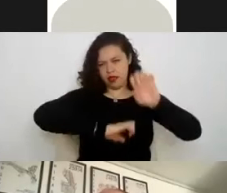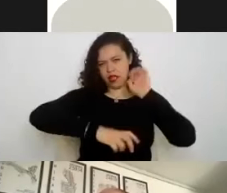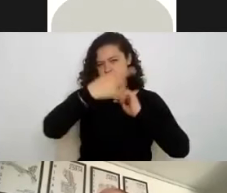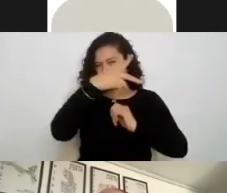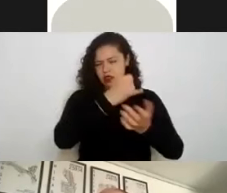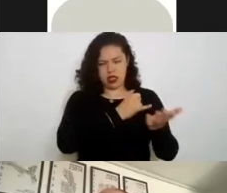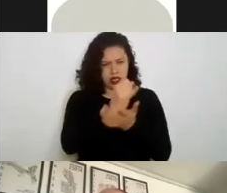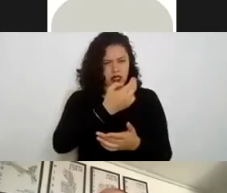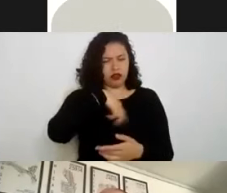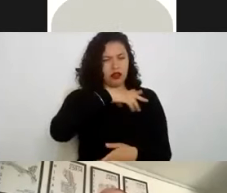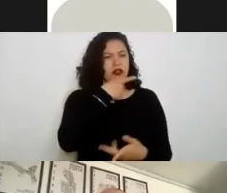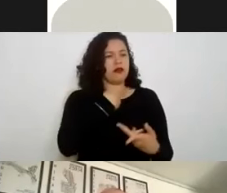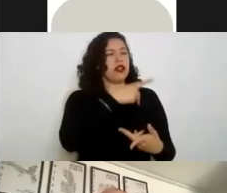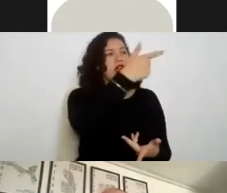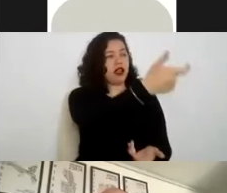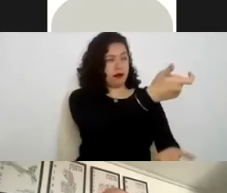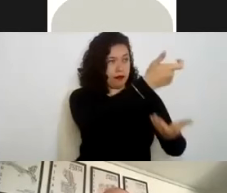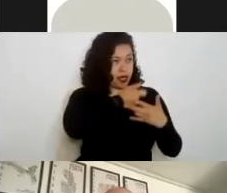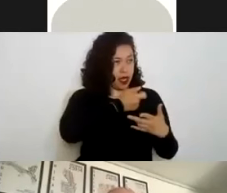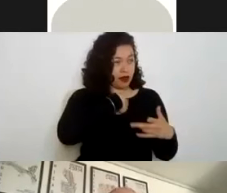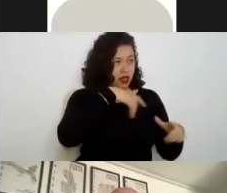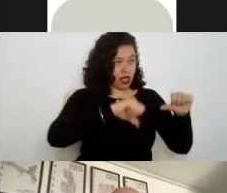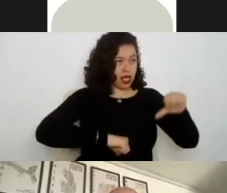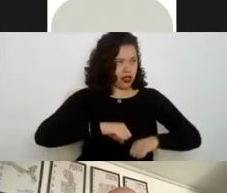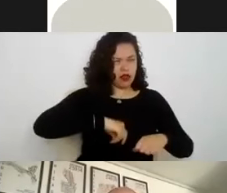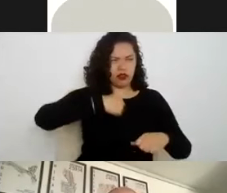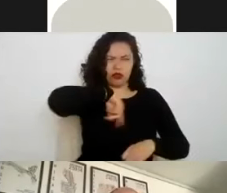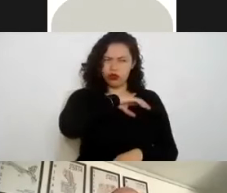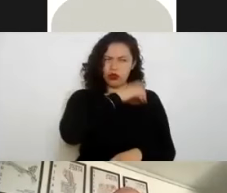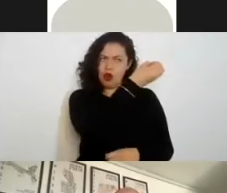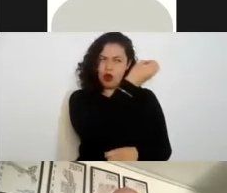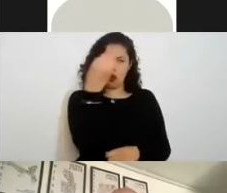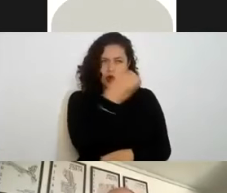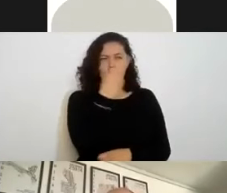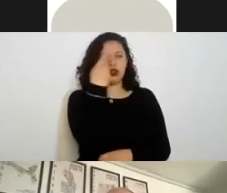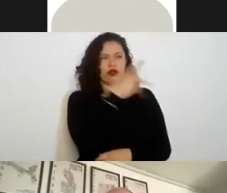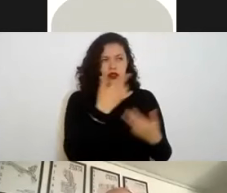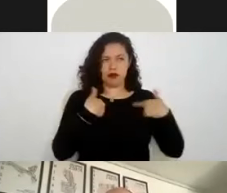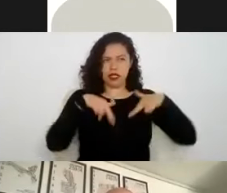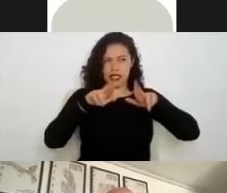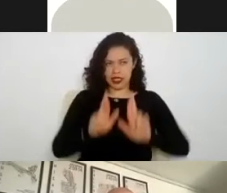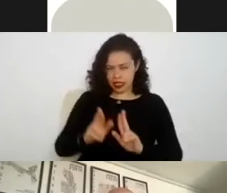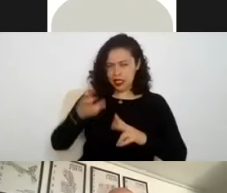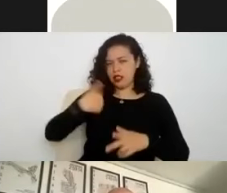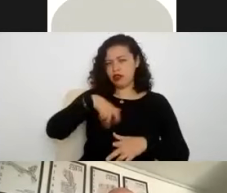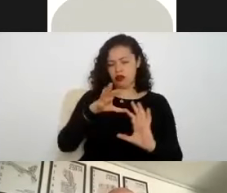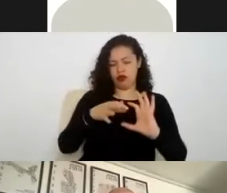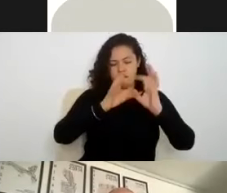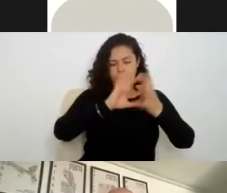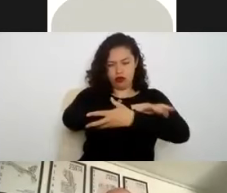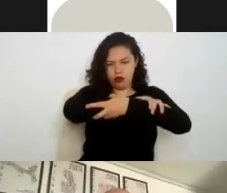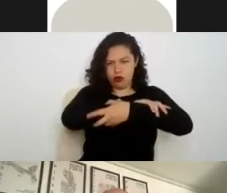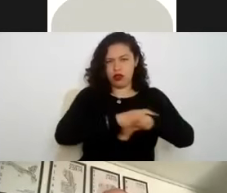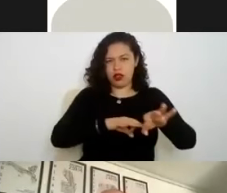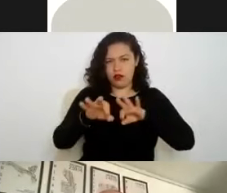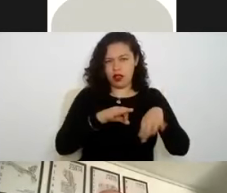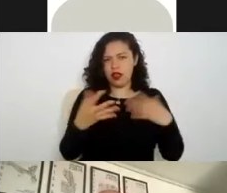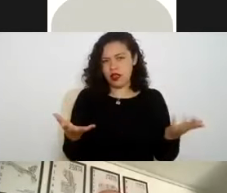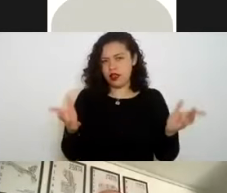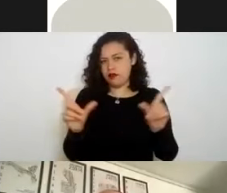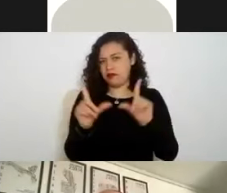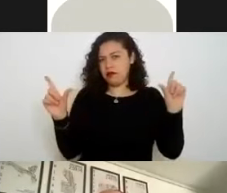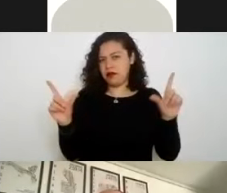le cobramos a la empresa la actividad, la gestionamos, lo hacemos con la organización, lo trabajamos de la mano y listo. Y pues ojalá y